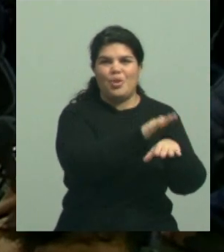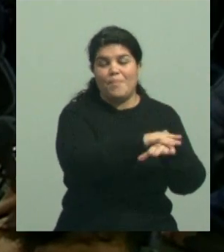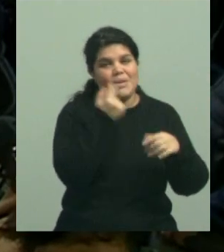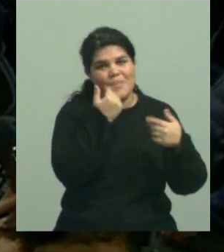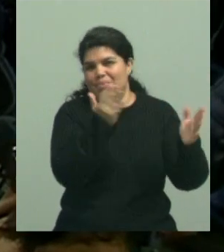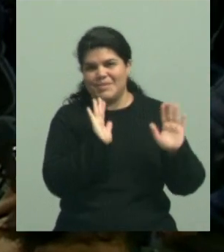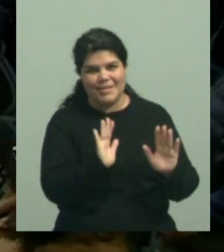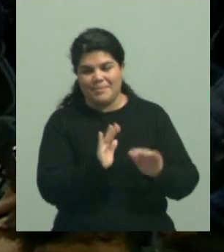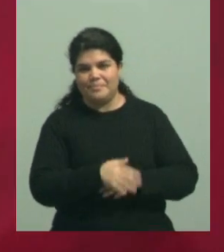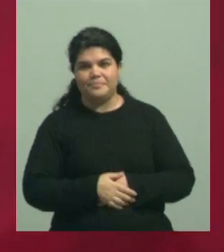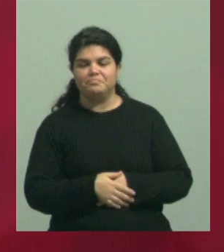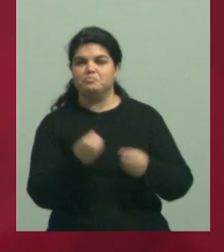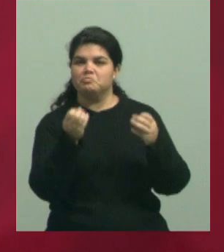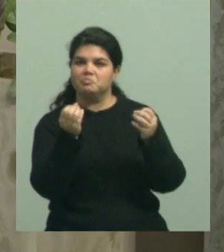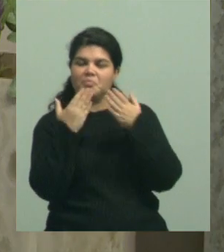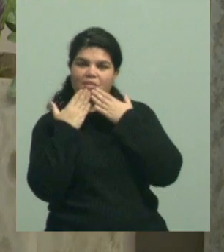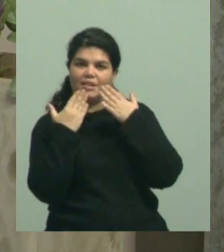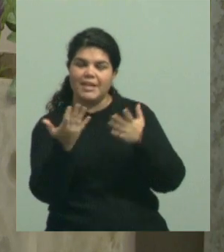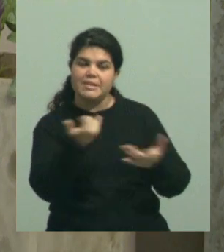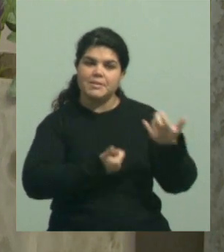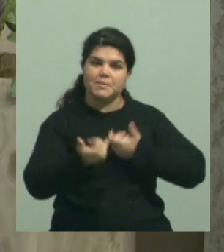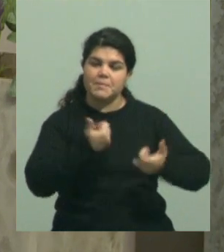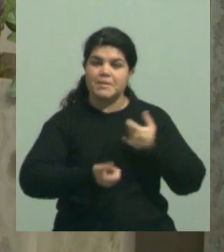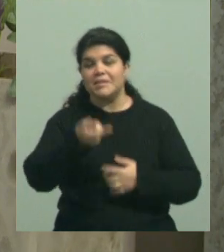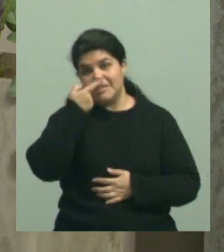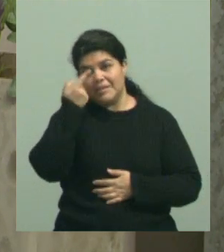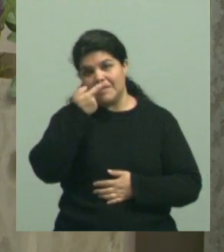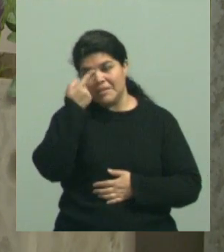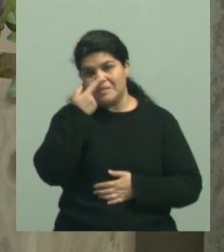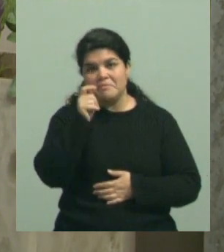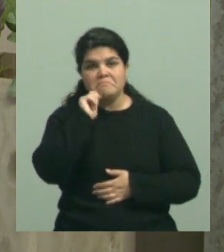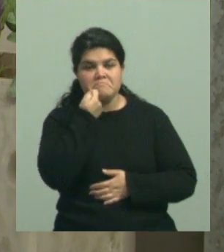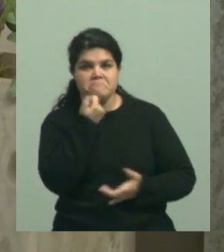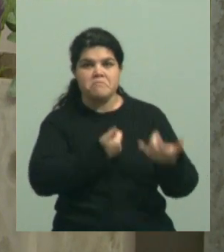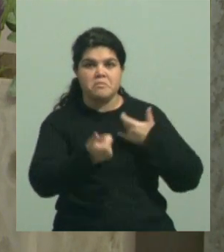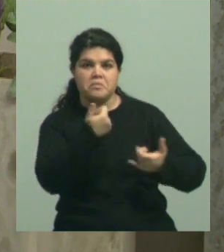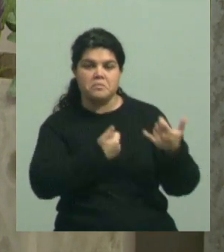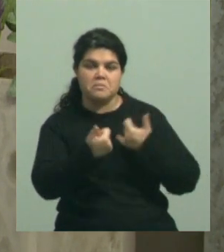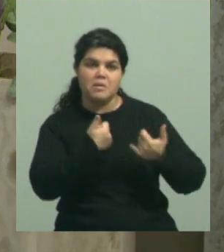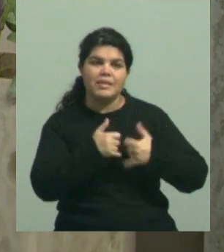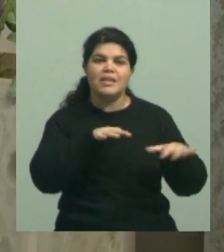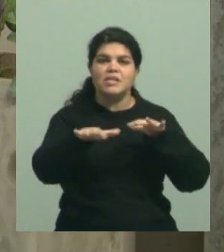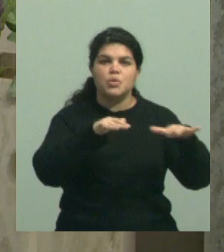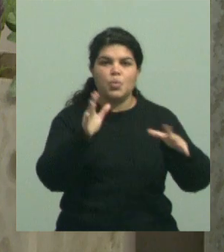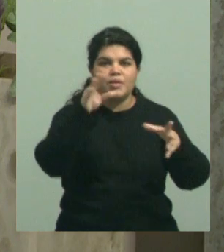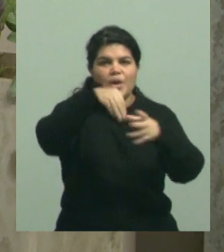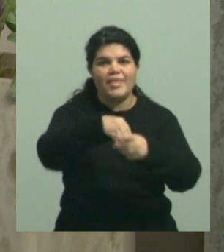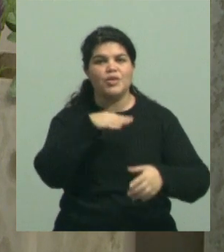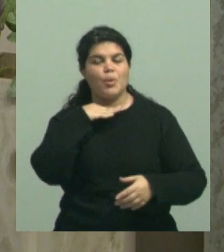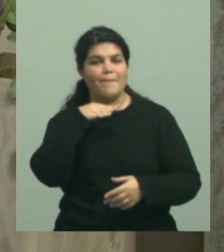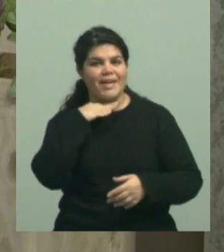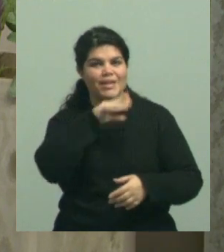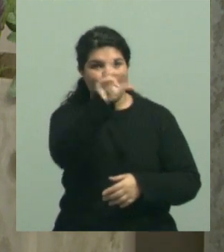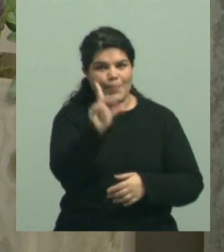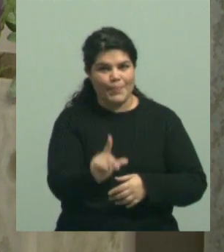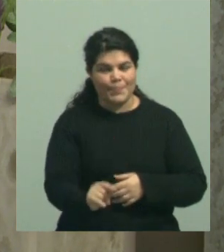agradecemos como siempre este ratito con nosotros, muy interesante, ¿no? Pintar un poco el panorama que hoy está atravesando México a partir de